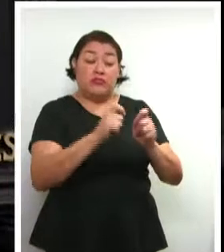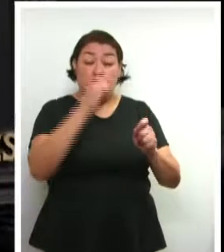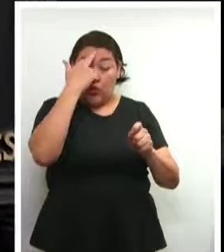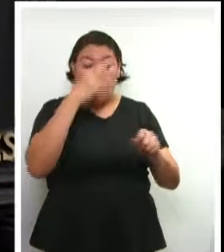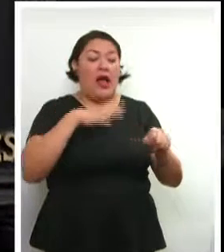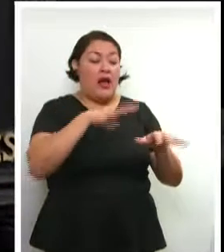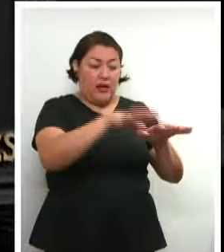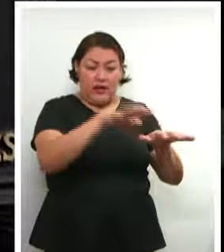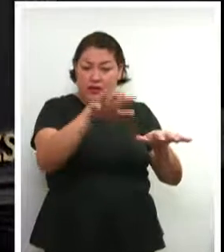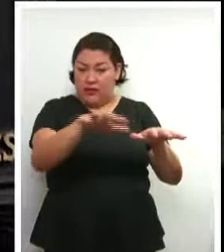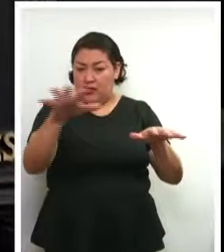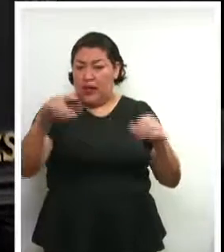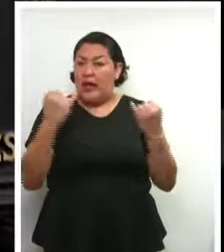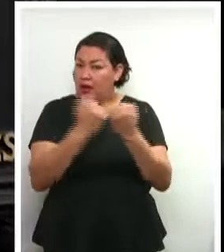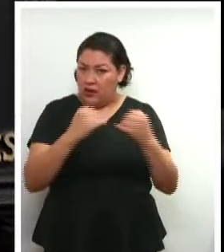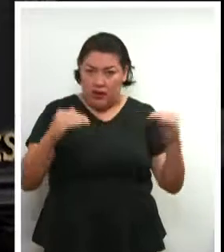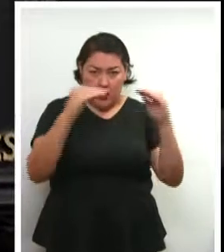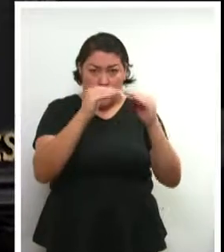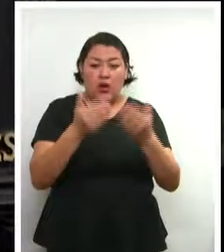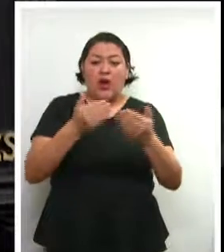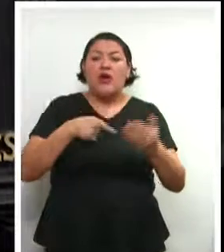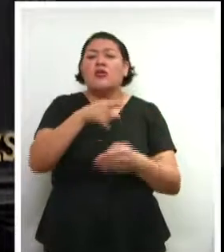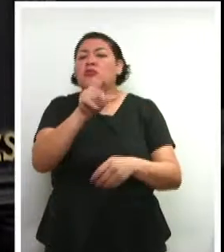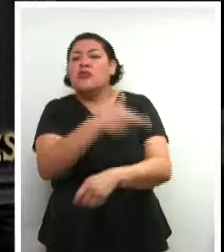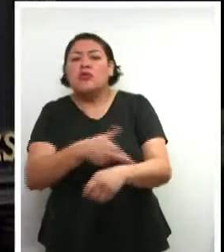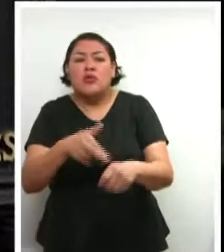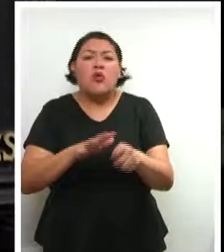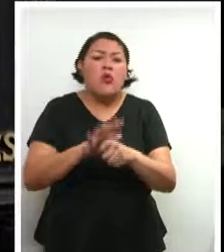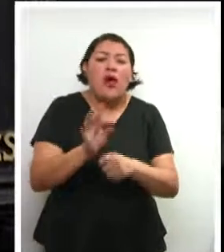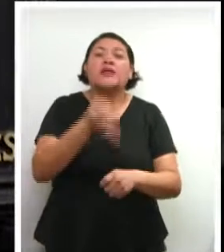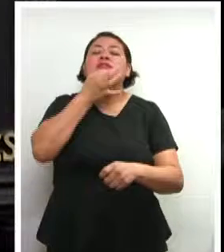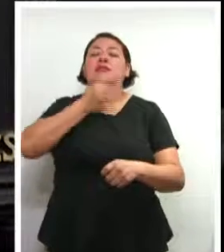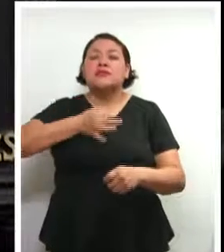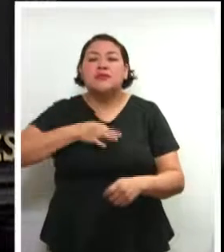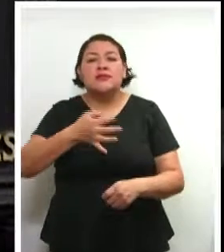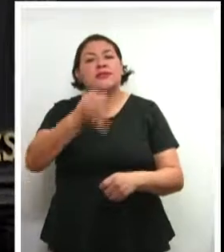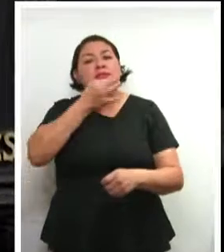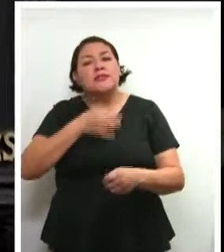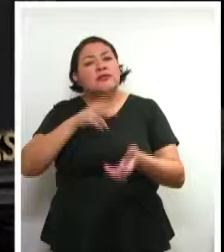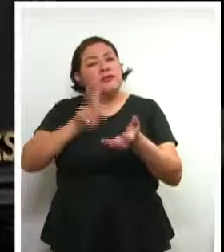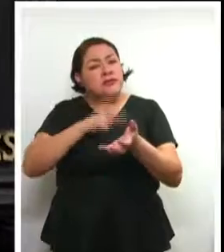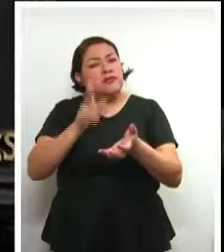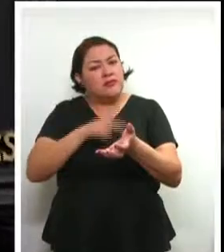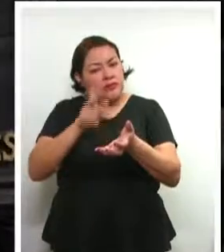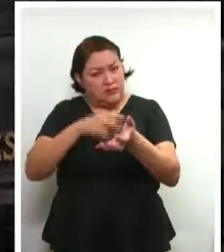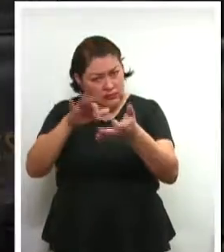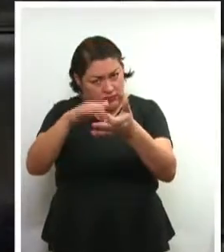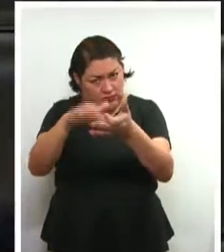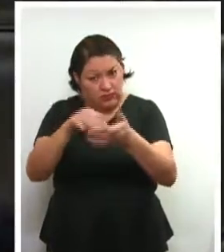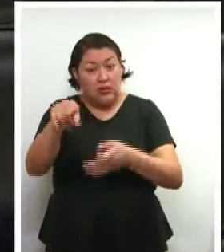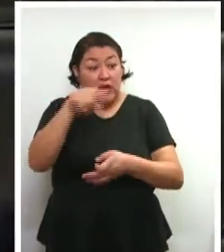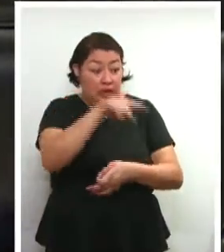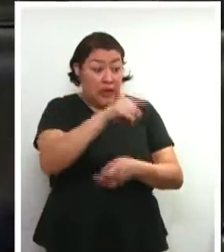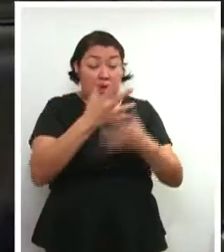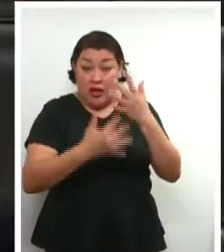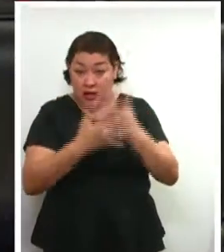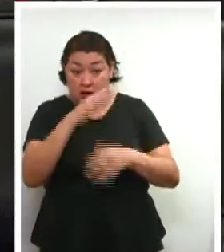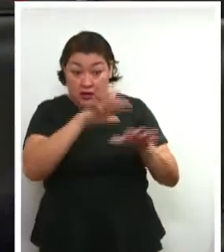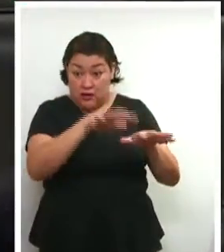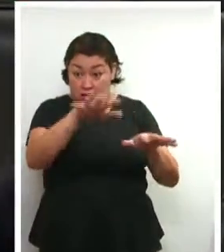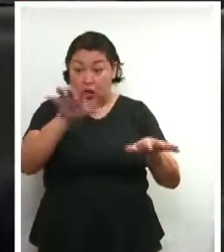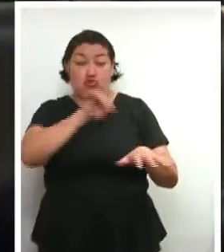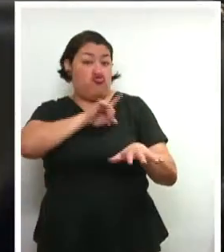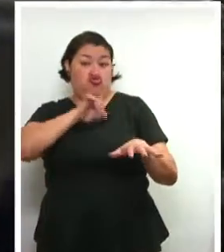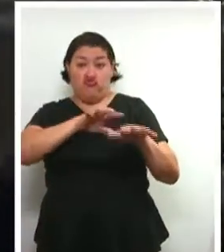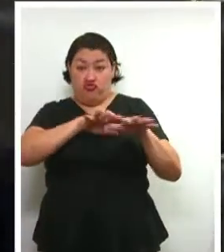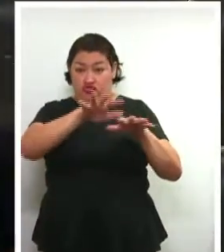constitucionales autónomos informados periódicamente de sus actividades al Congreso y a los ciudadanos. La transparencia, los actos y decisiones de